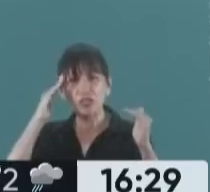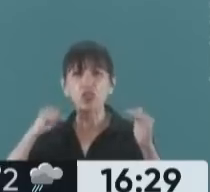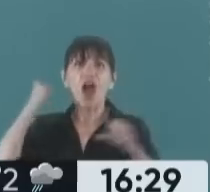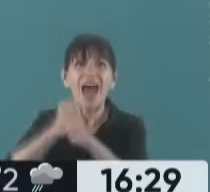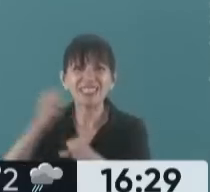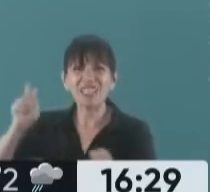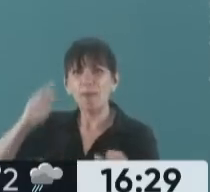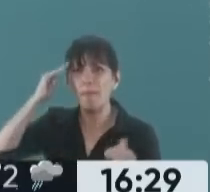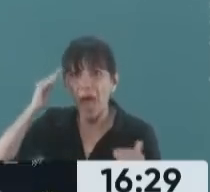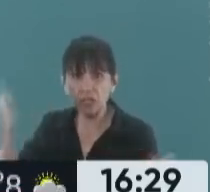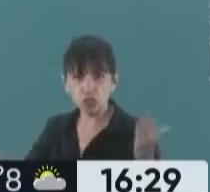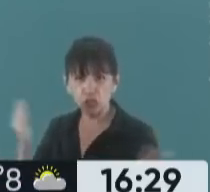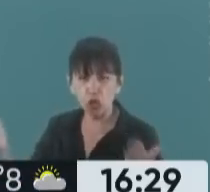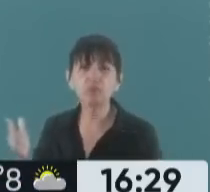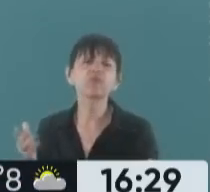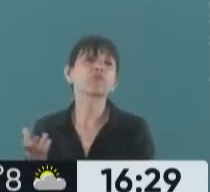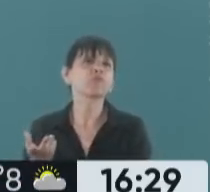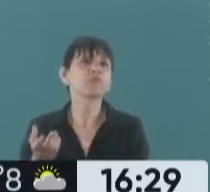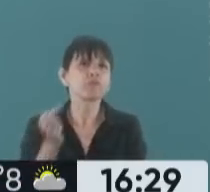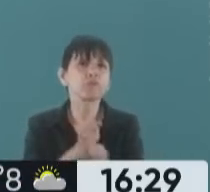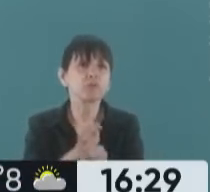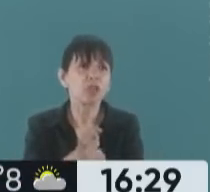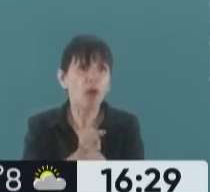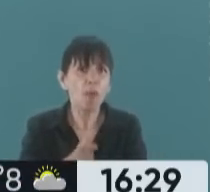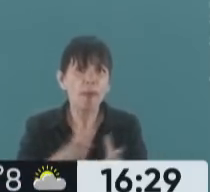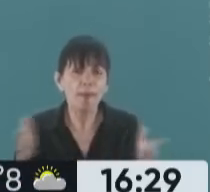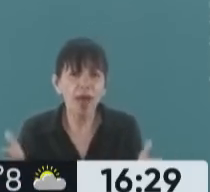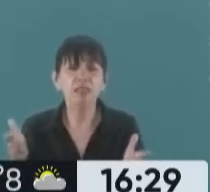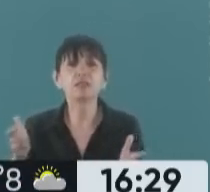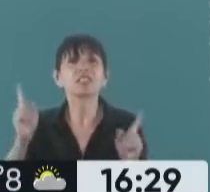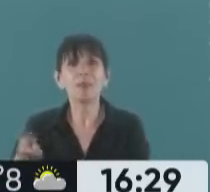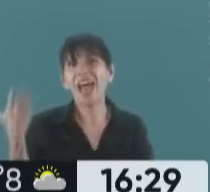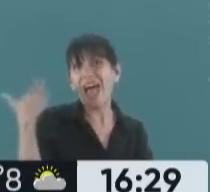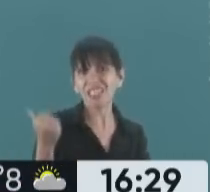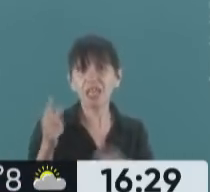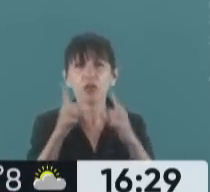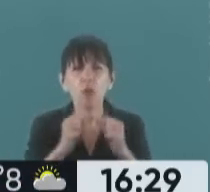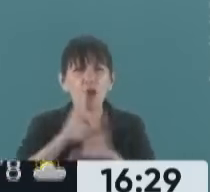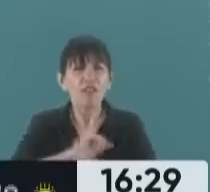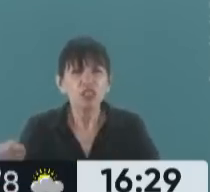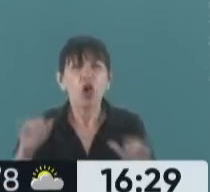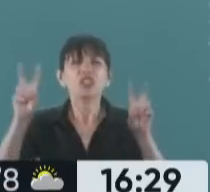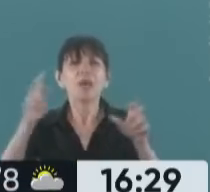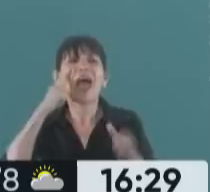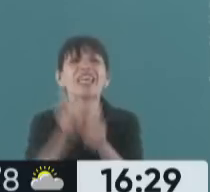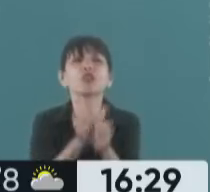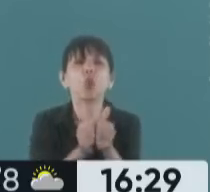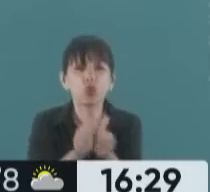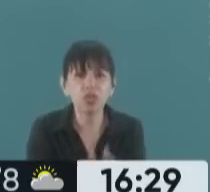sigue creciendo, el desempleo sigue bajando, y sin ir más lejos, ayer conocimos la cifra de crecimiento industrial,